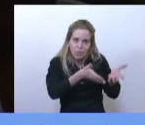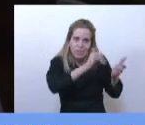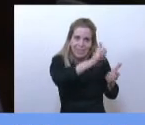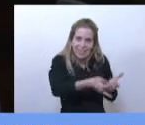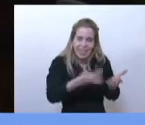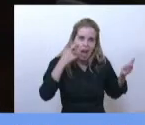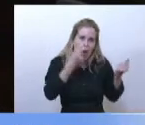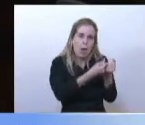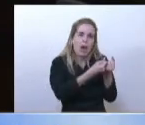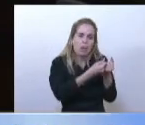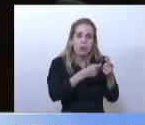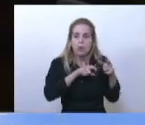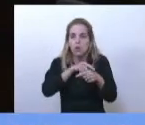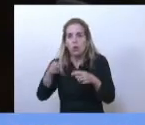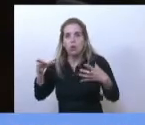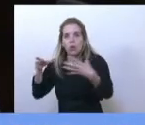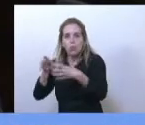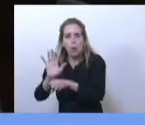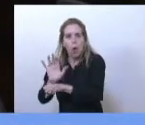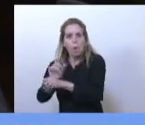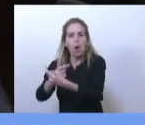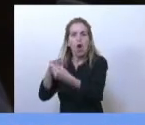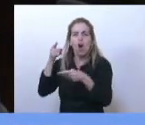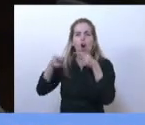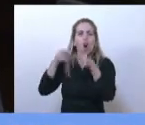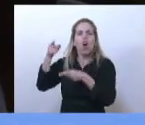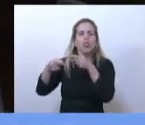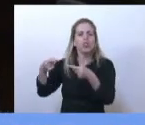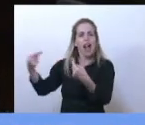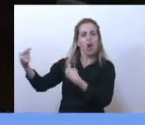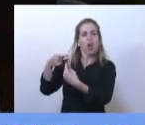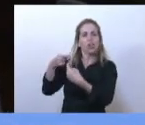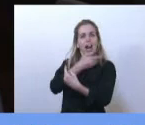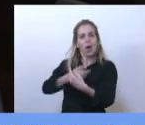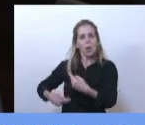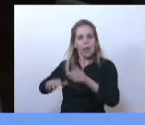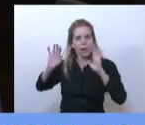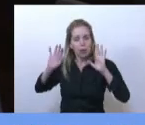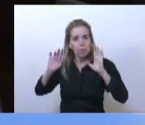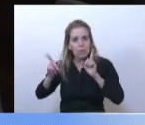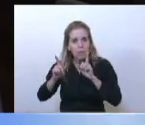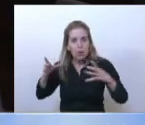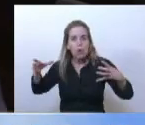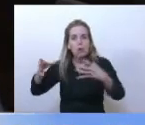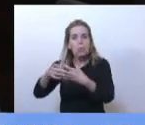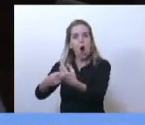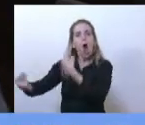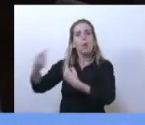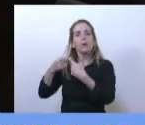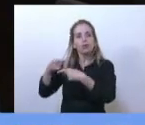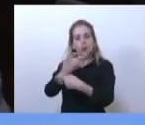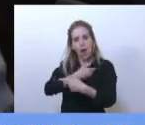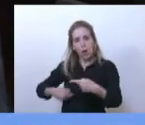boicoteaban y obturador y dentro de la oposición había dirigentes